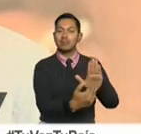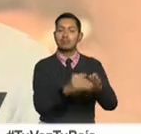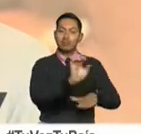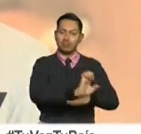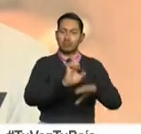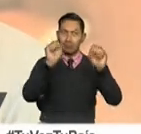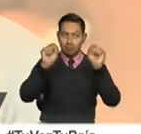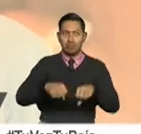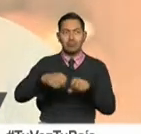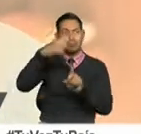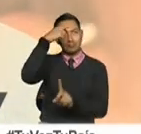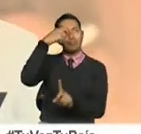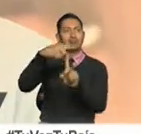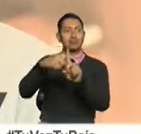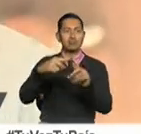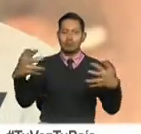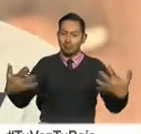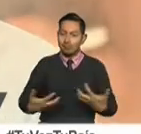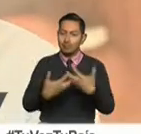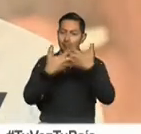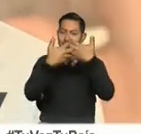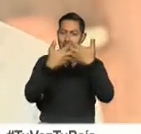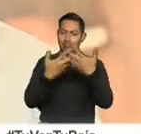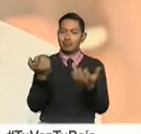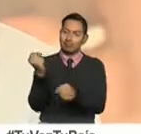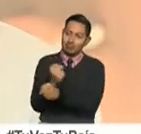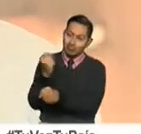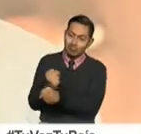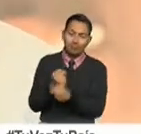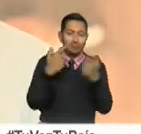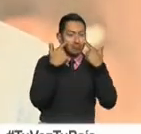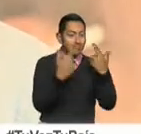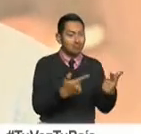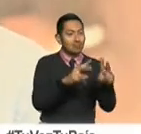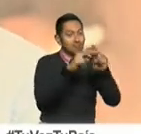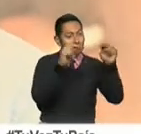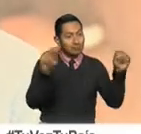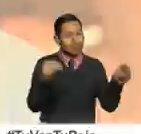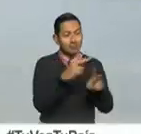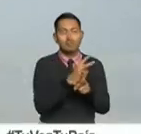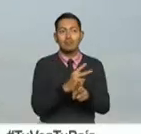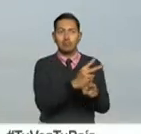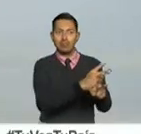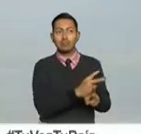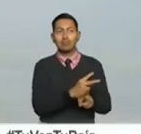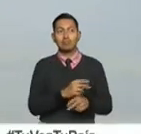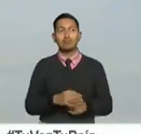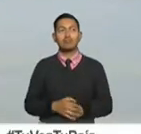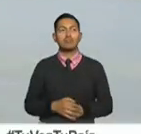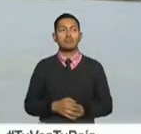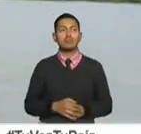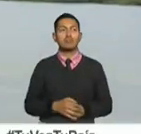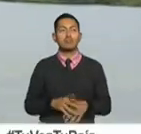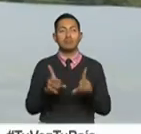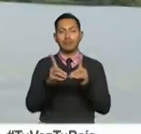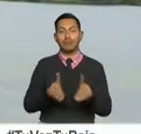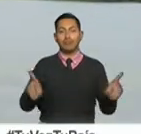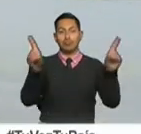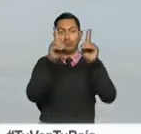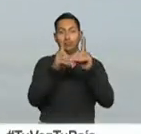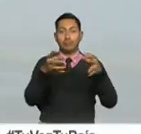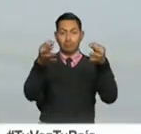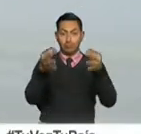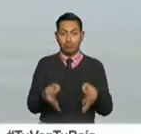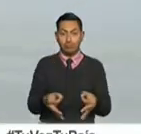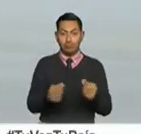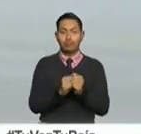podemos combinar, reconciliar conservación y desarrollo humano. Según datos oficiales, el total de